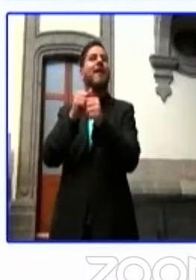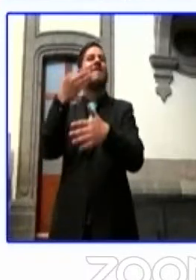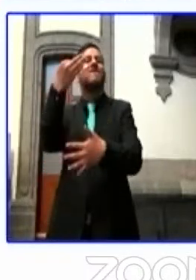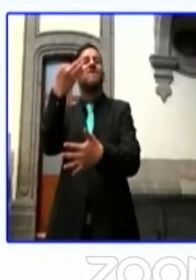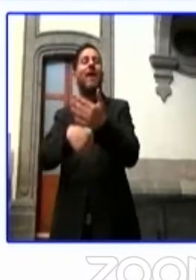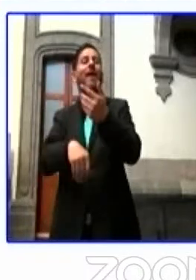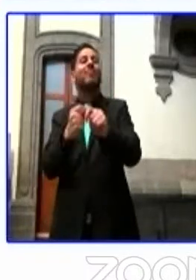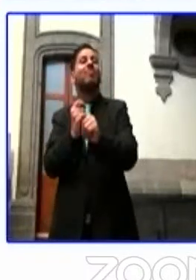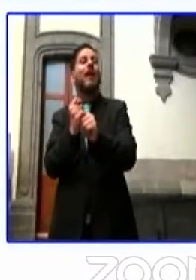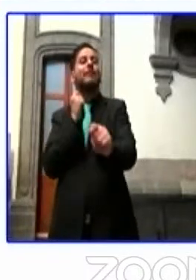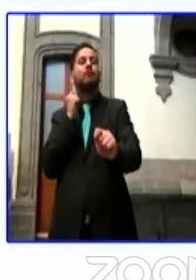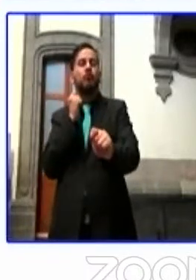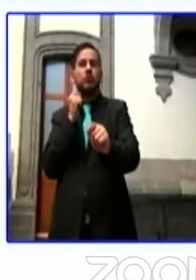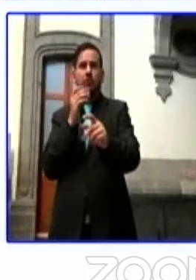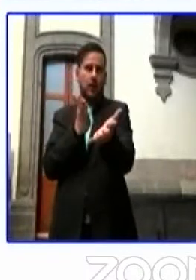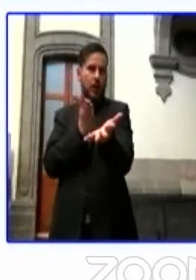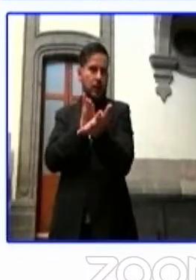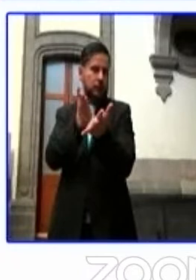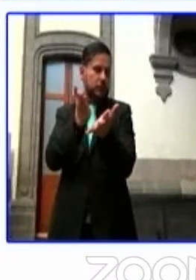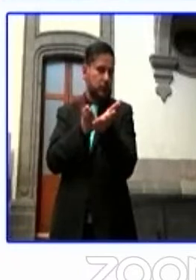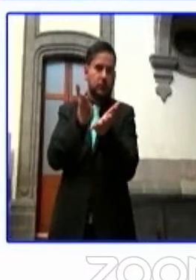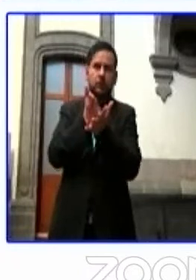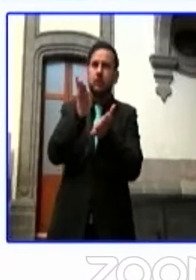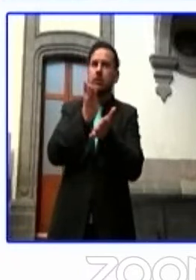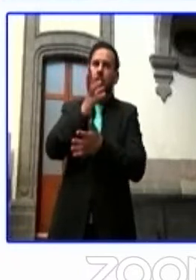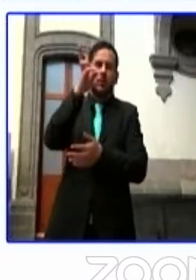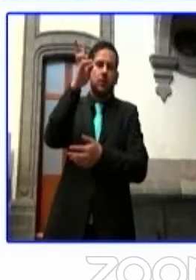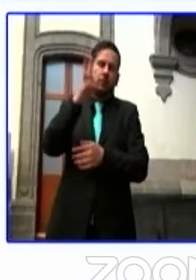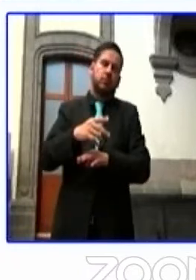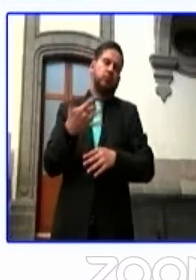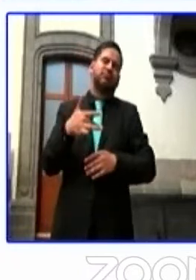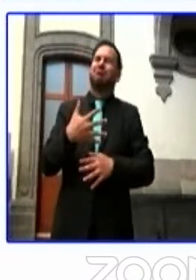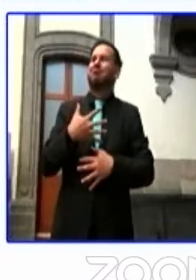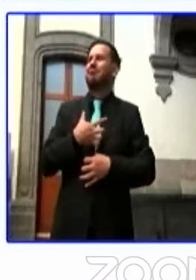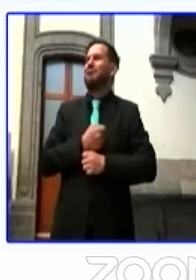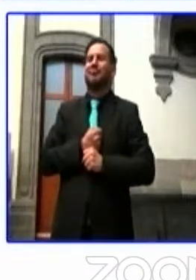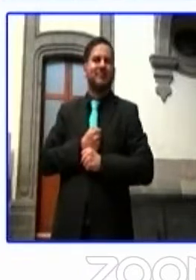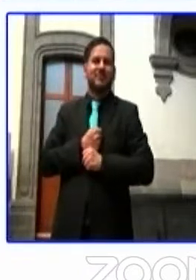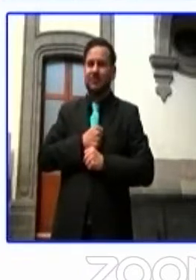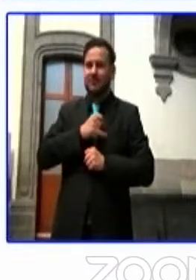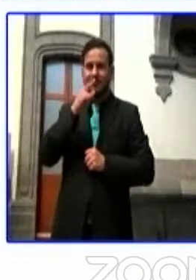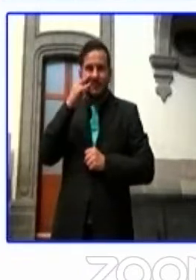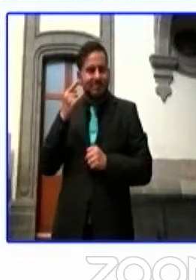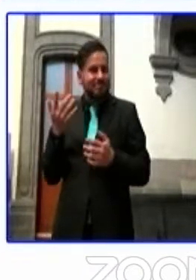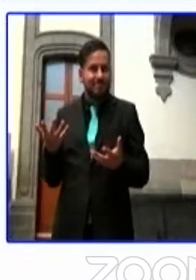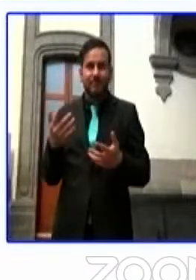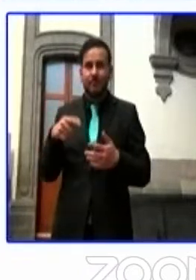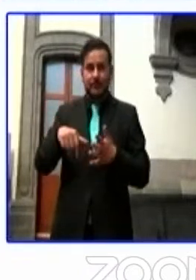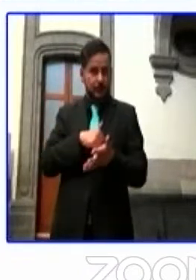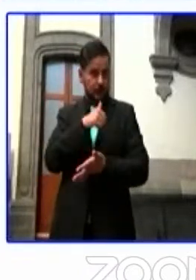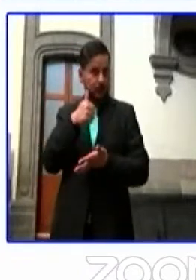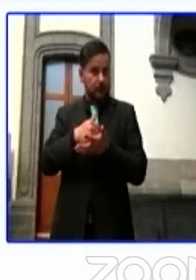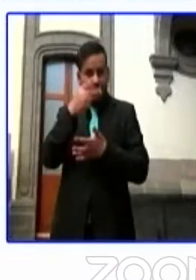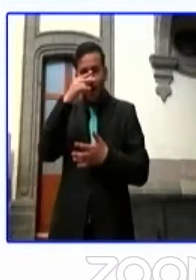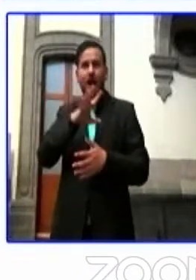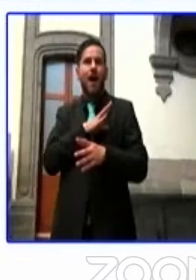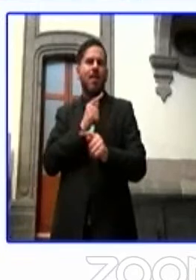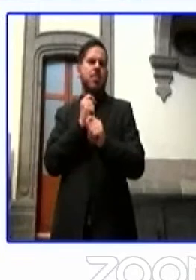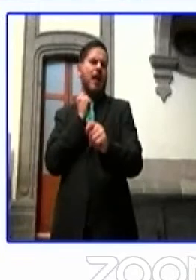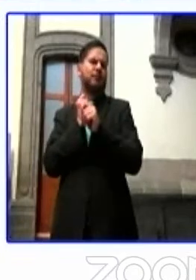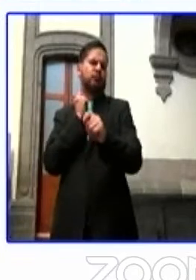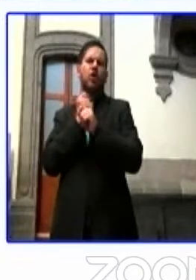transporte accesible es lamentable. Tenemos, por ejemplo, en Ciudad de México, mucho transporte